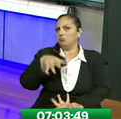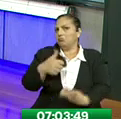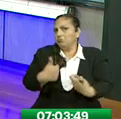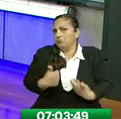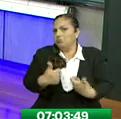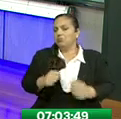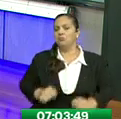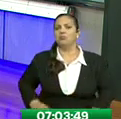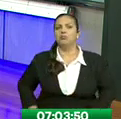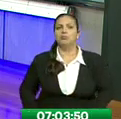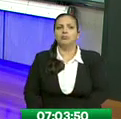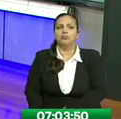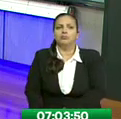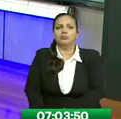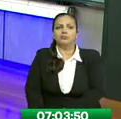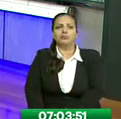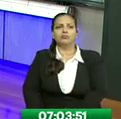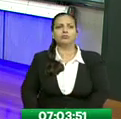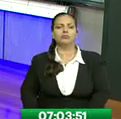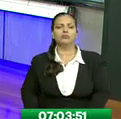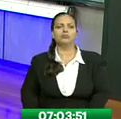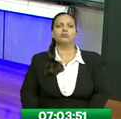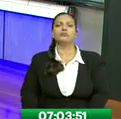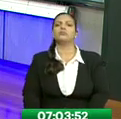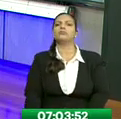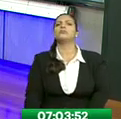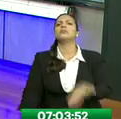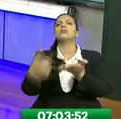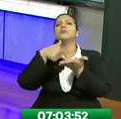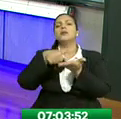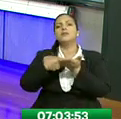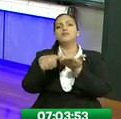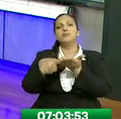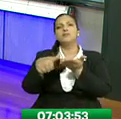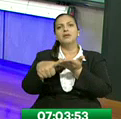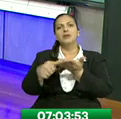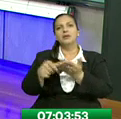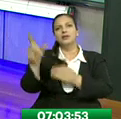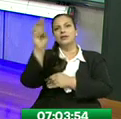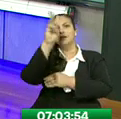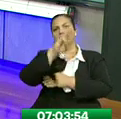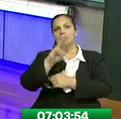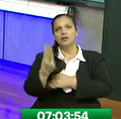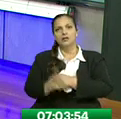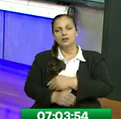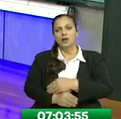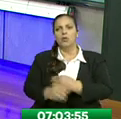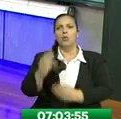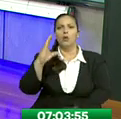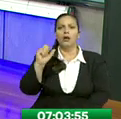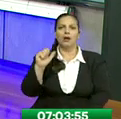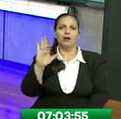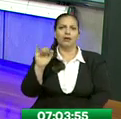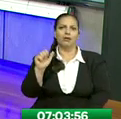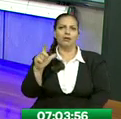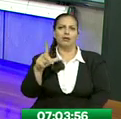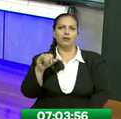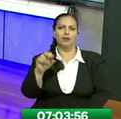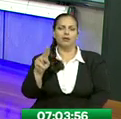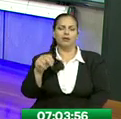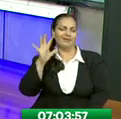Otro tema, con la presencia de la ministra de Salud, Catalina Andramuño, se llevó a cabo un recorrido por parte de personal